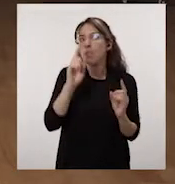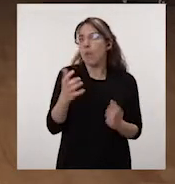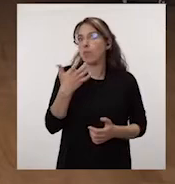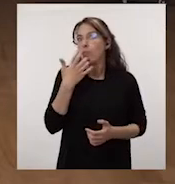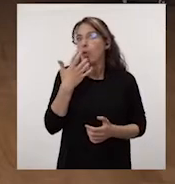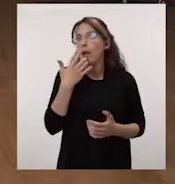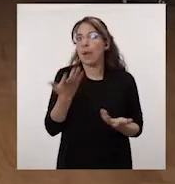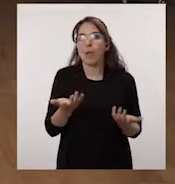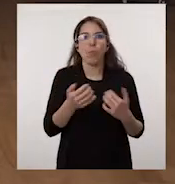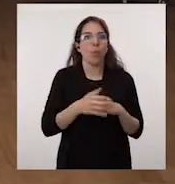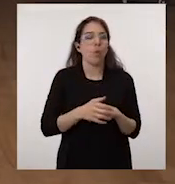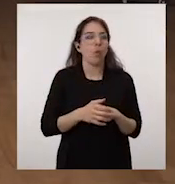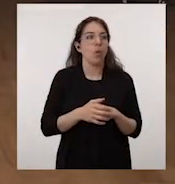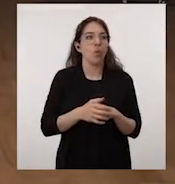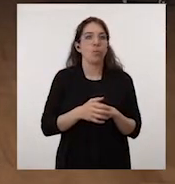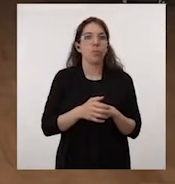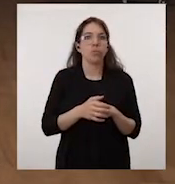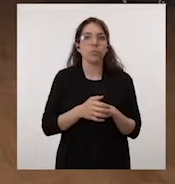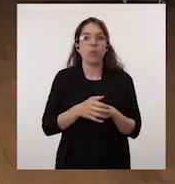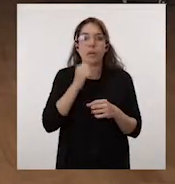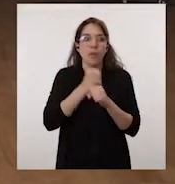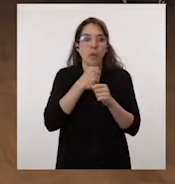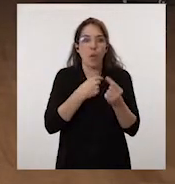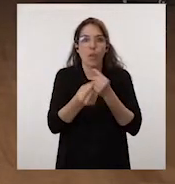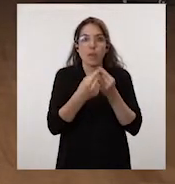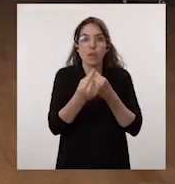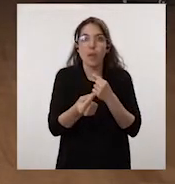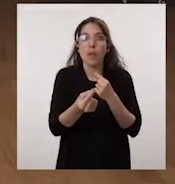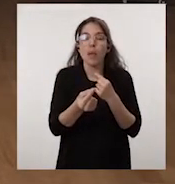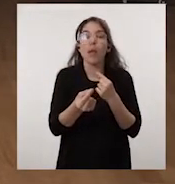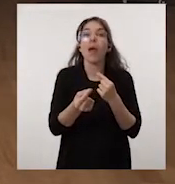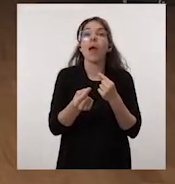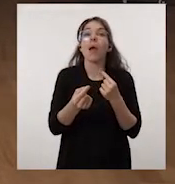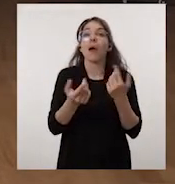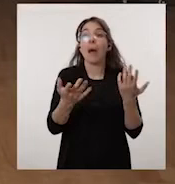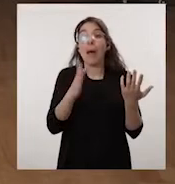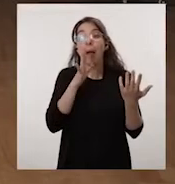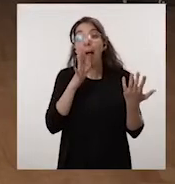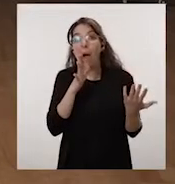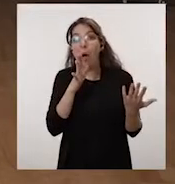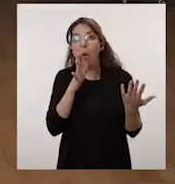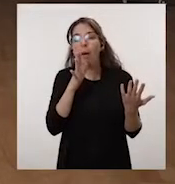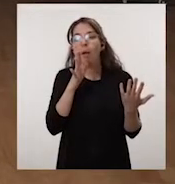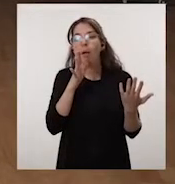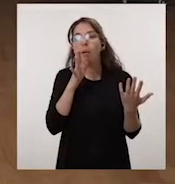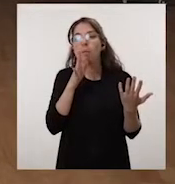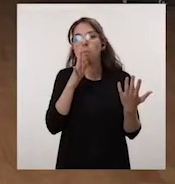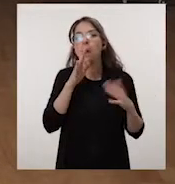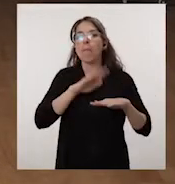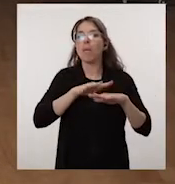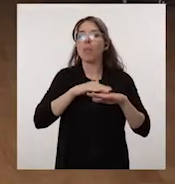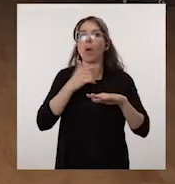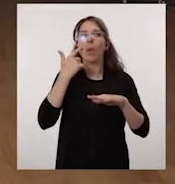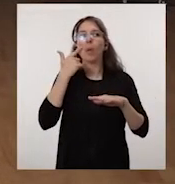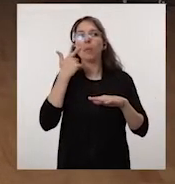estaban contempladas como posibles teletrabajo pues en este momento al menos se hace esa